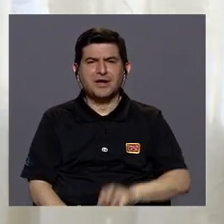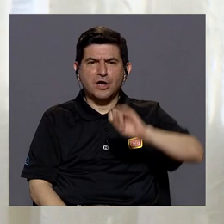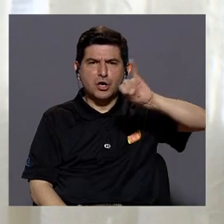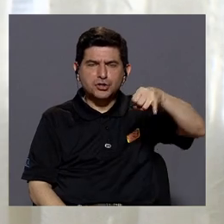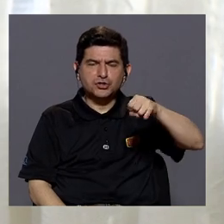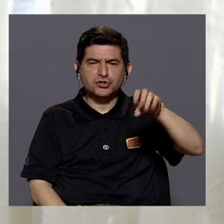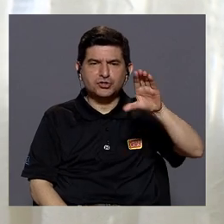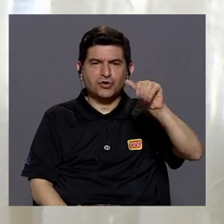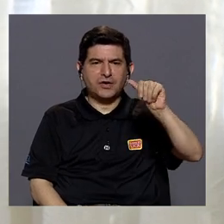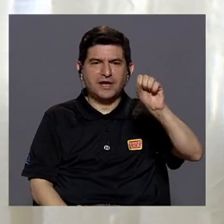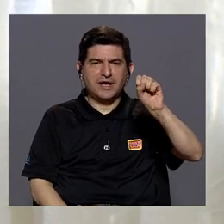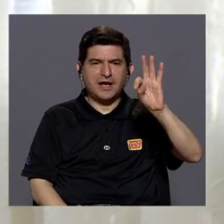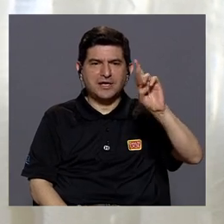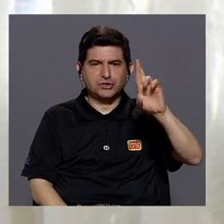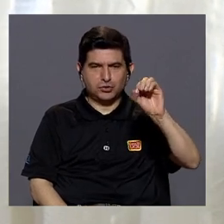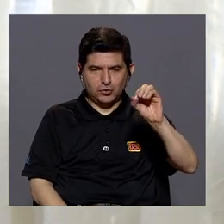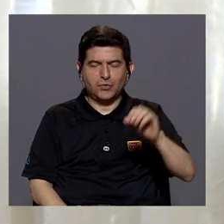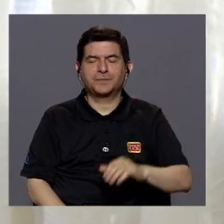Johnny Castro, sí. Johnny Castro.